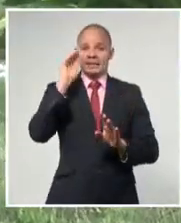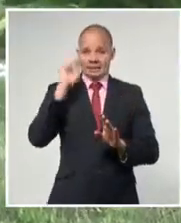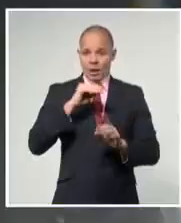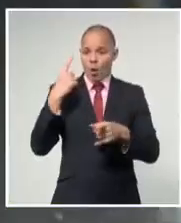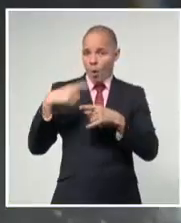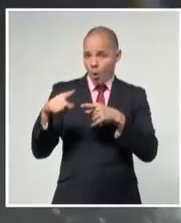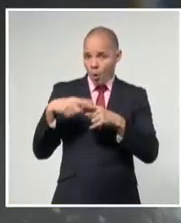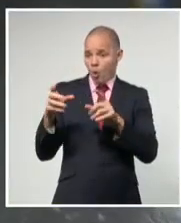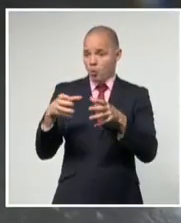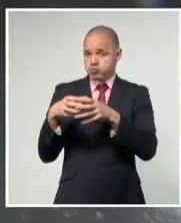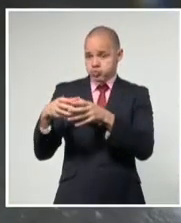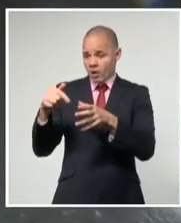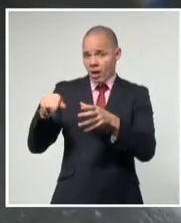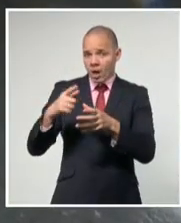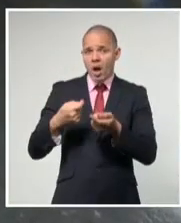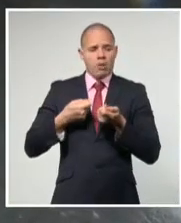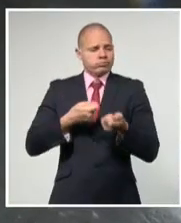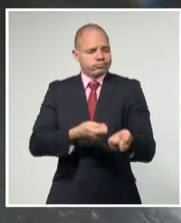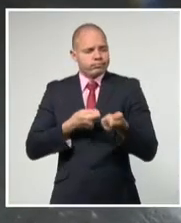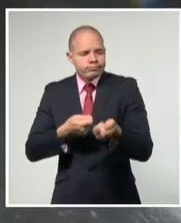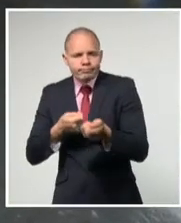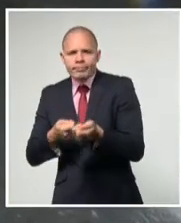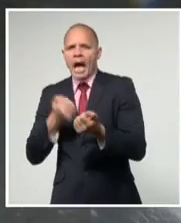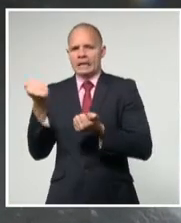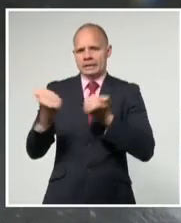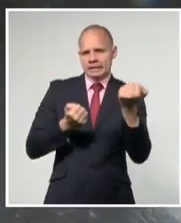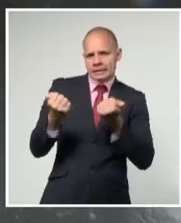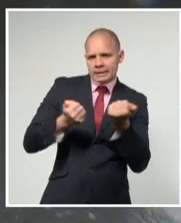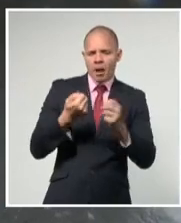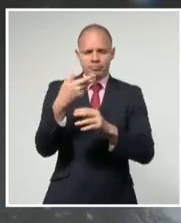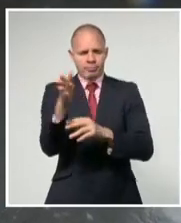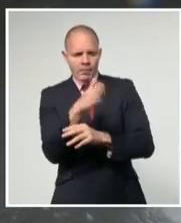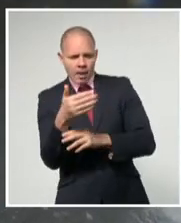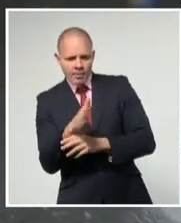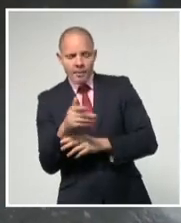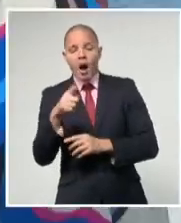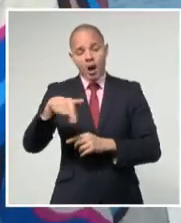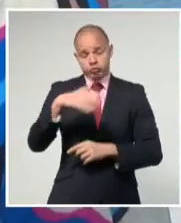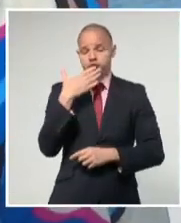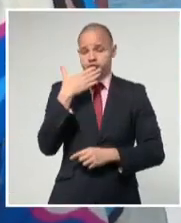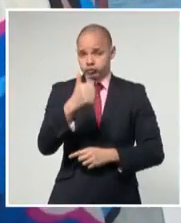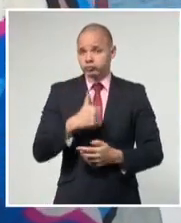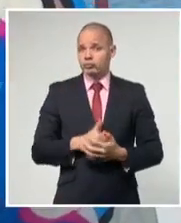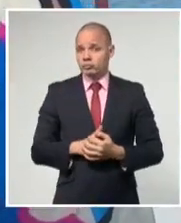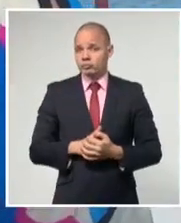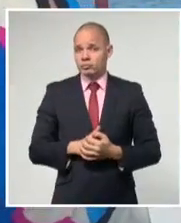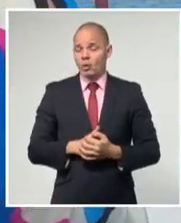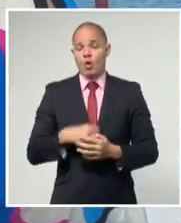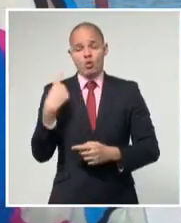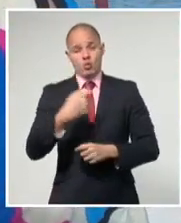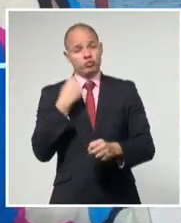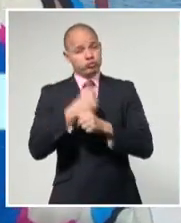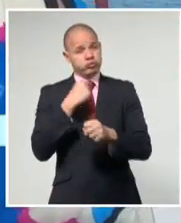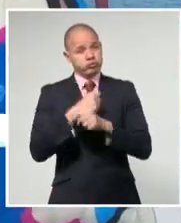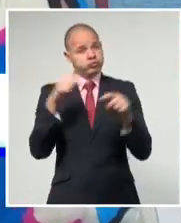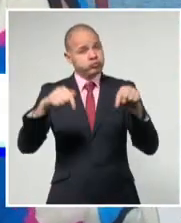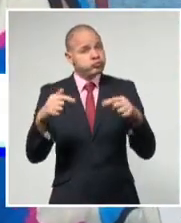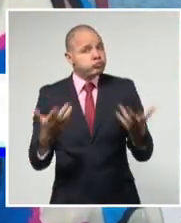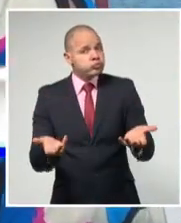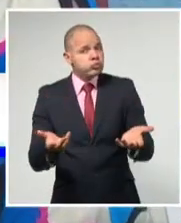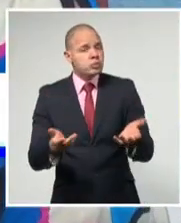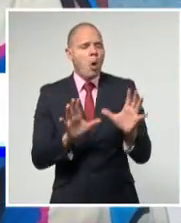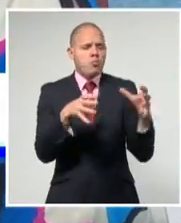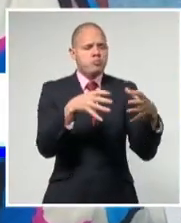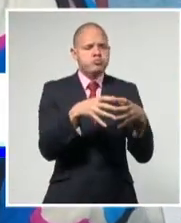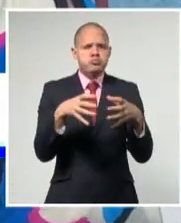transporte resultan esenciales en la preparación de la temporada estival de trabajo con las brigadas de